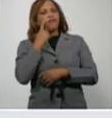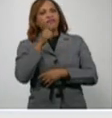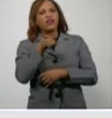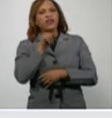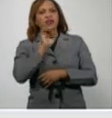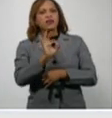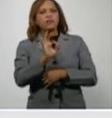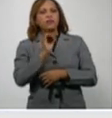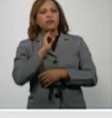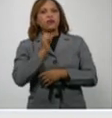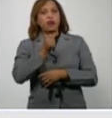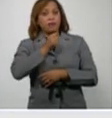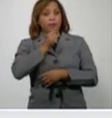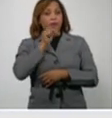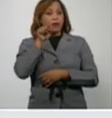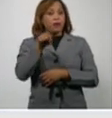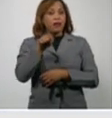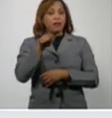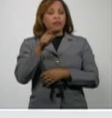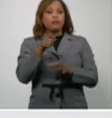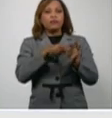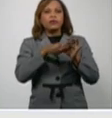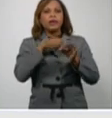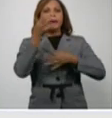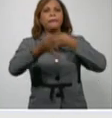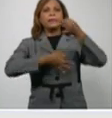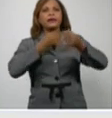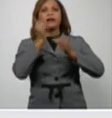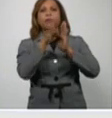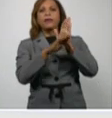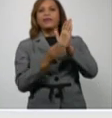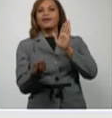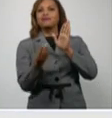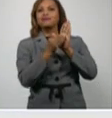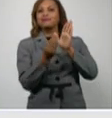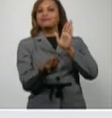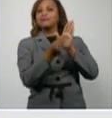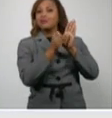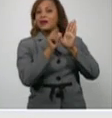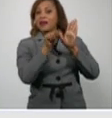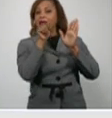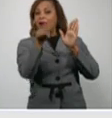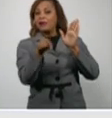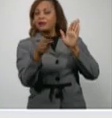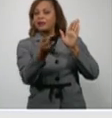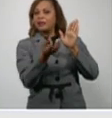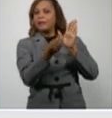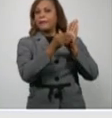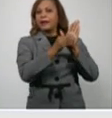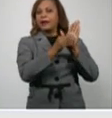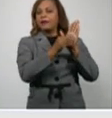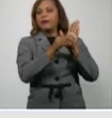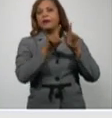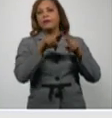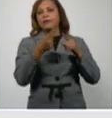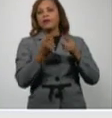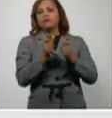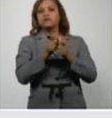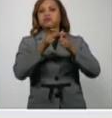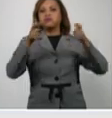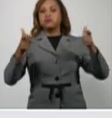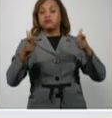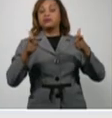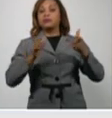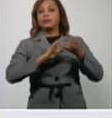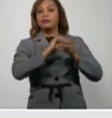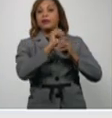del municipio especial Isla de la Juventud hablando de estas medidas adicionales que se tomaban en el territorio ante el nuevo incremento de casos